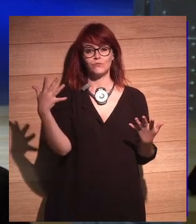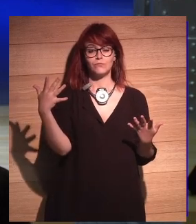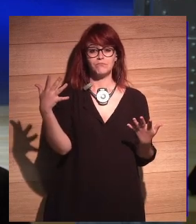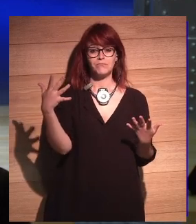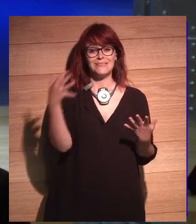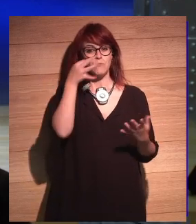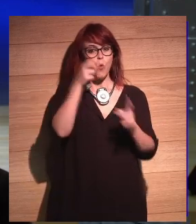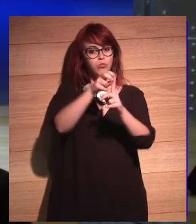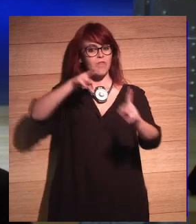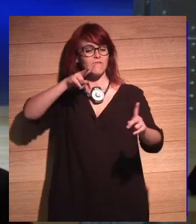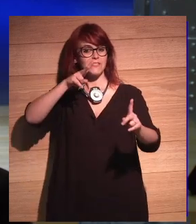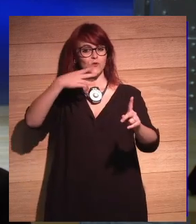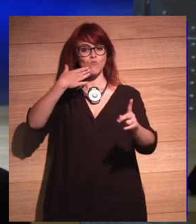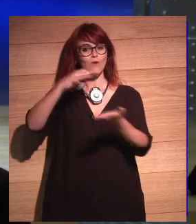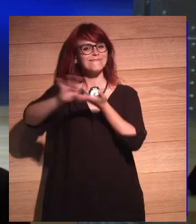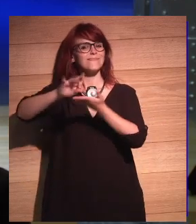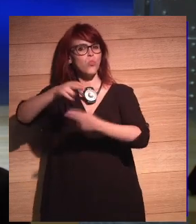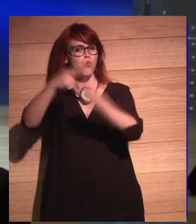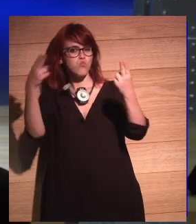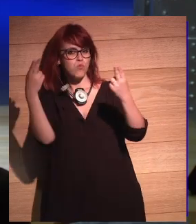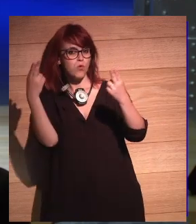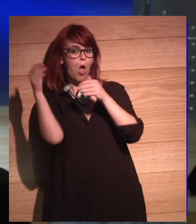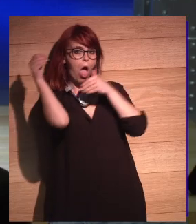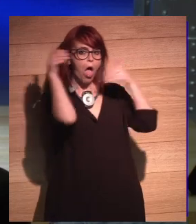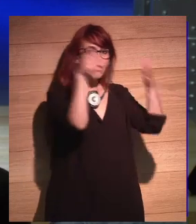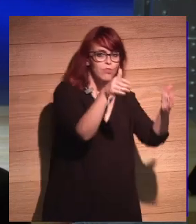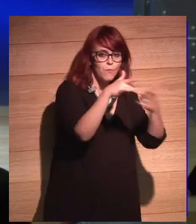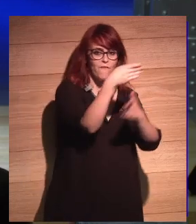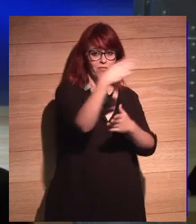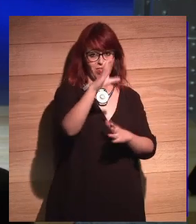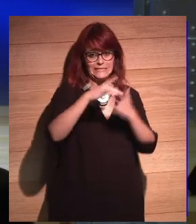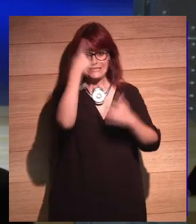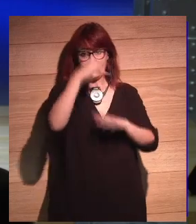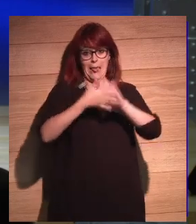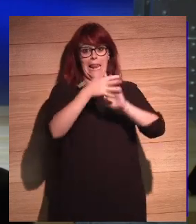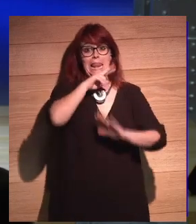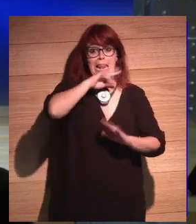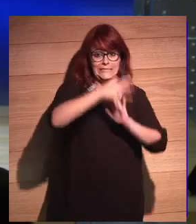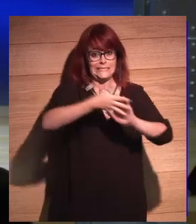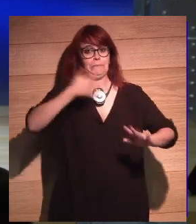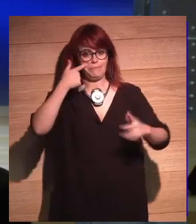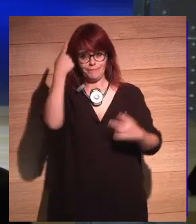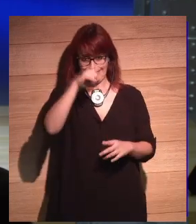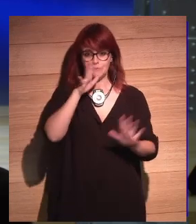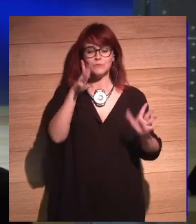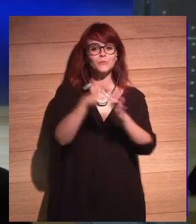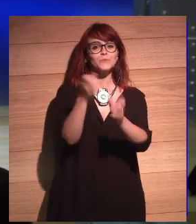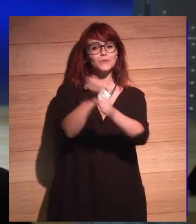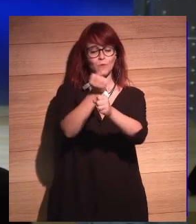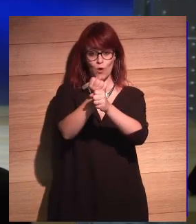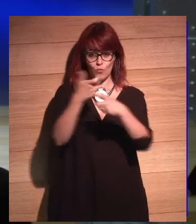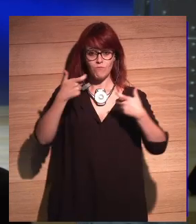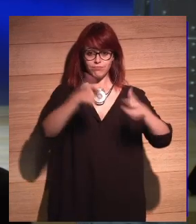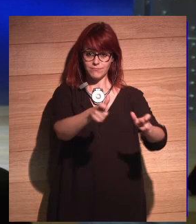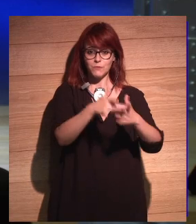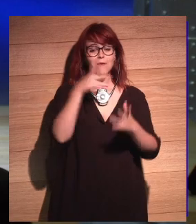lo hago desde un punto de vista como de servicio público, digamos, para la BBC. Ahora estoy hablando muy rápido, me estoy dando cuenta. Bueno, en cualquier caso, trabajo para